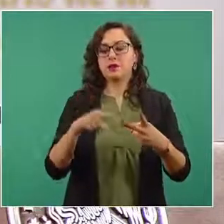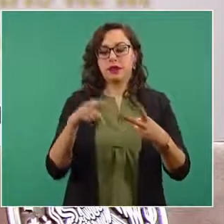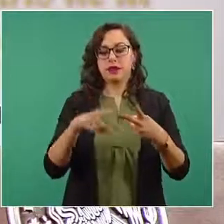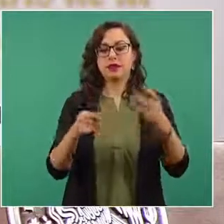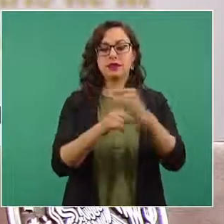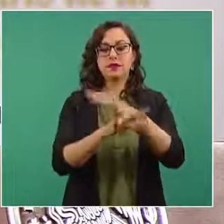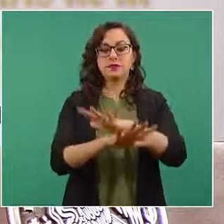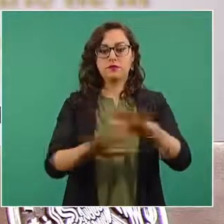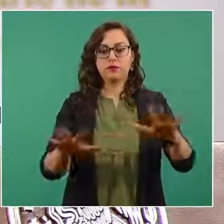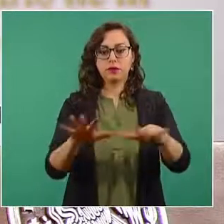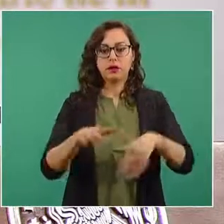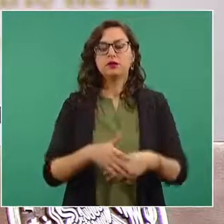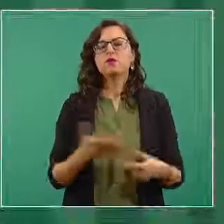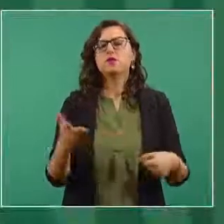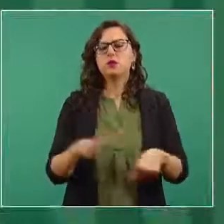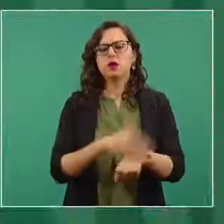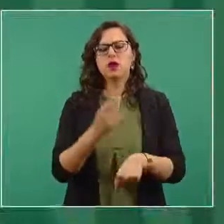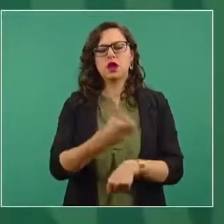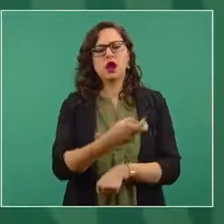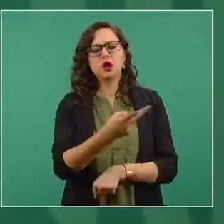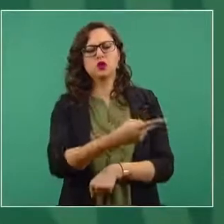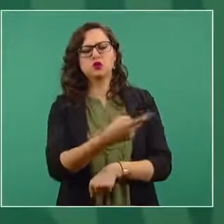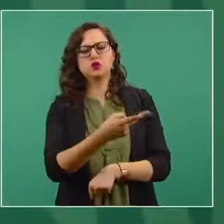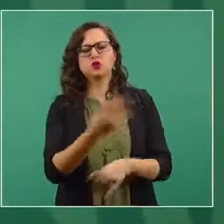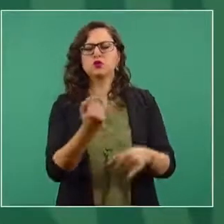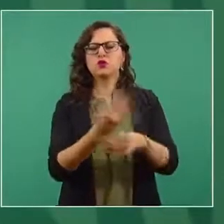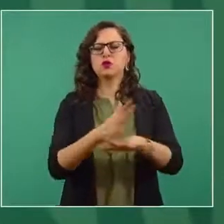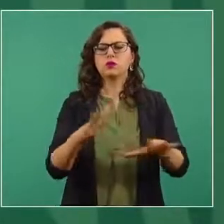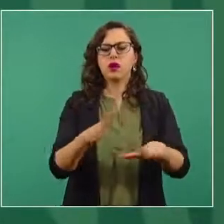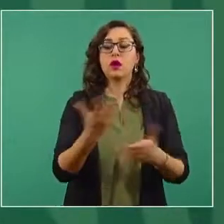sobre casos de COVID,